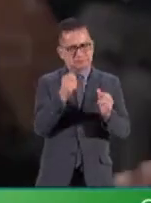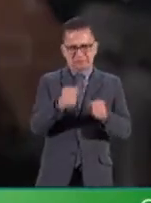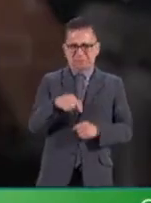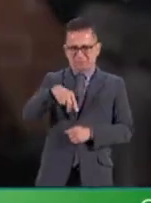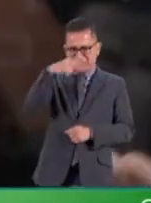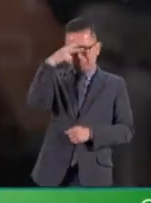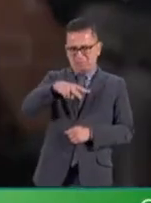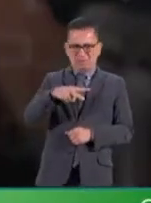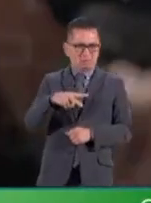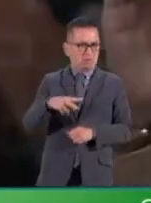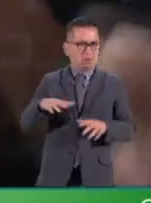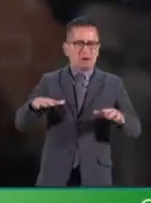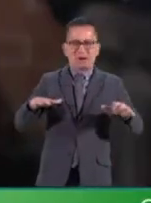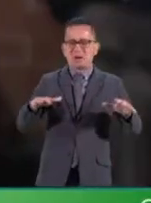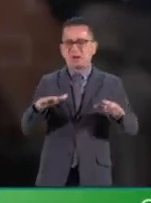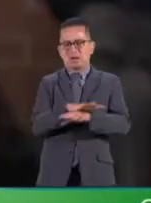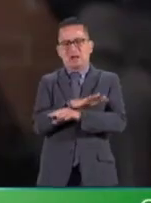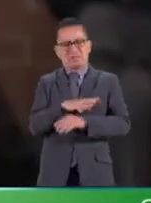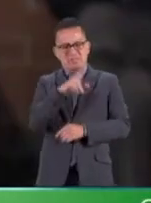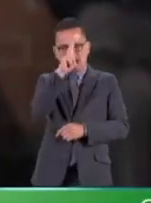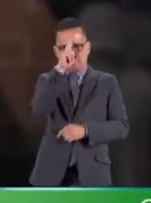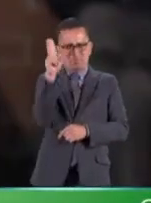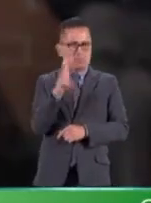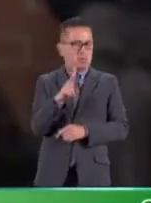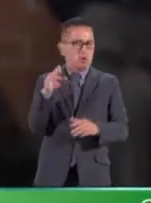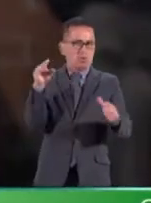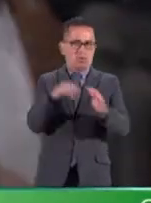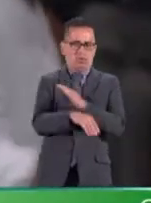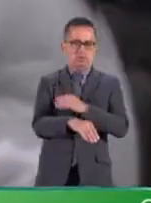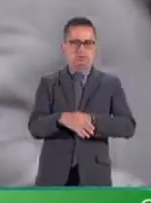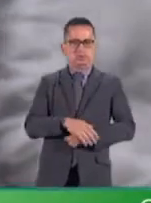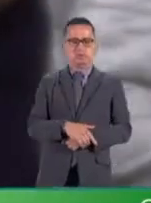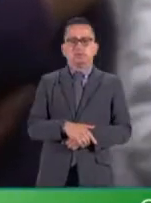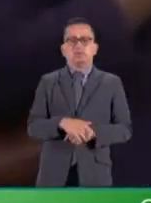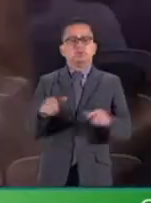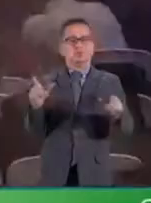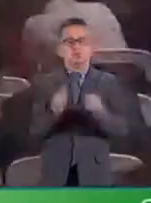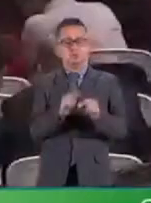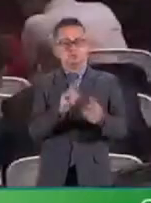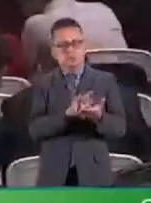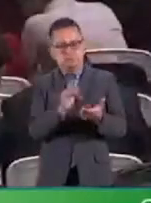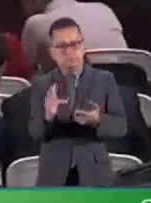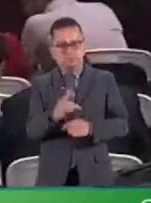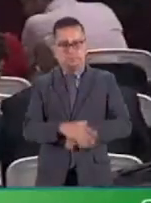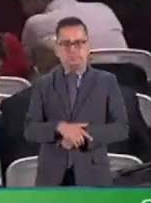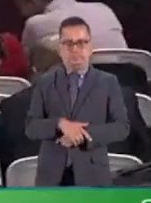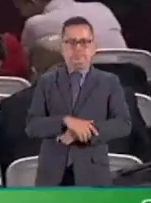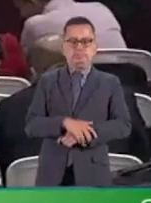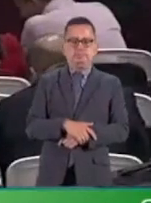a cambiar? Simplemente para empeorar lo que hoy tenemos. Es cuanto. Muchas gracias.